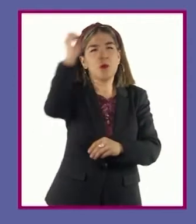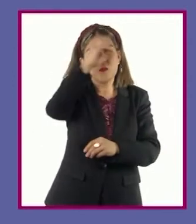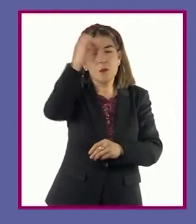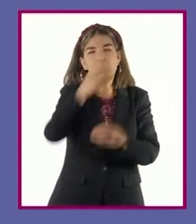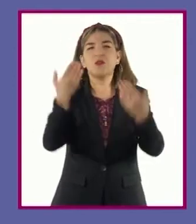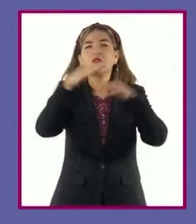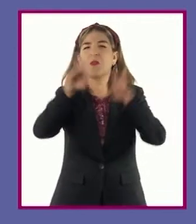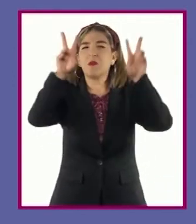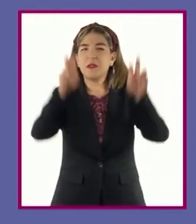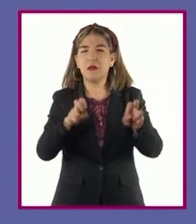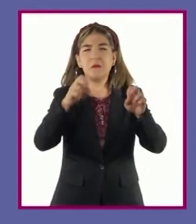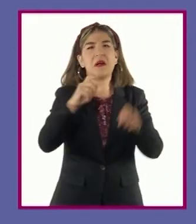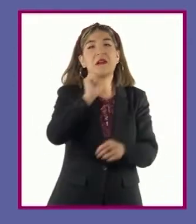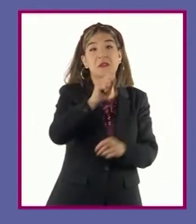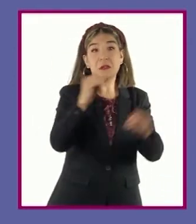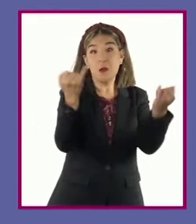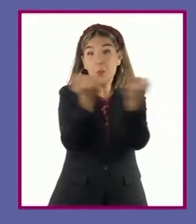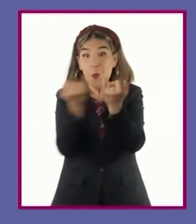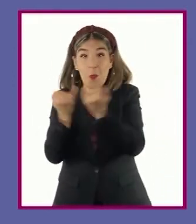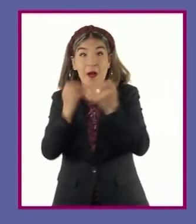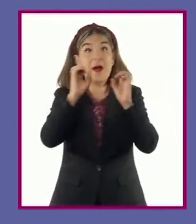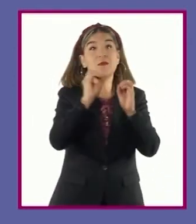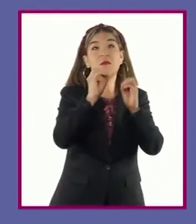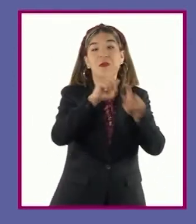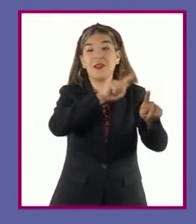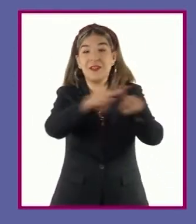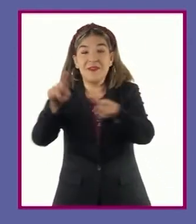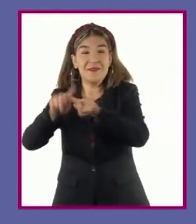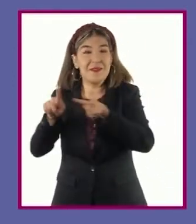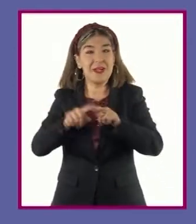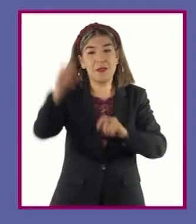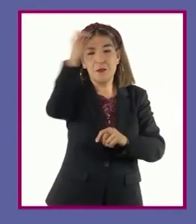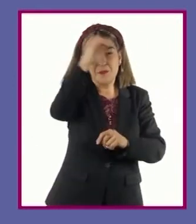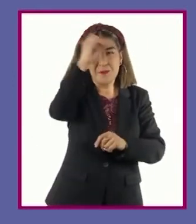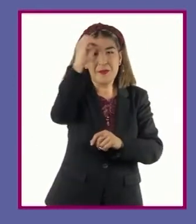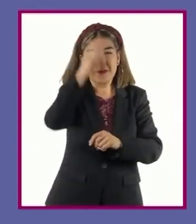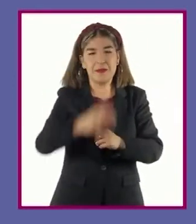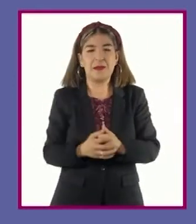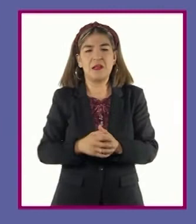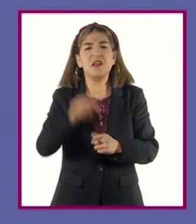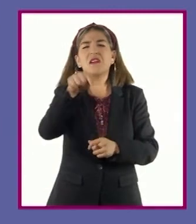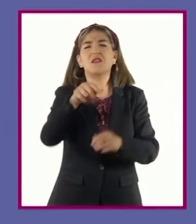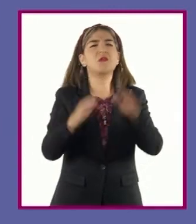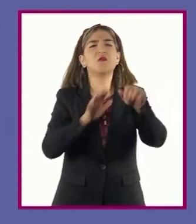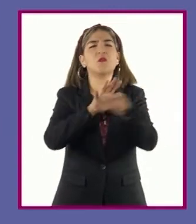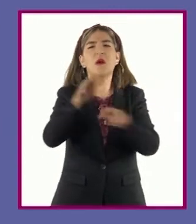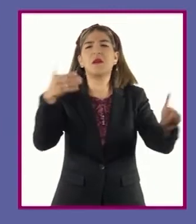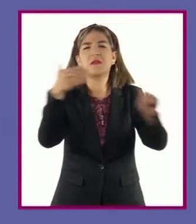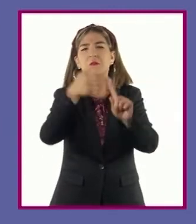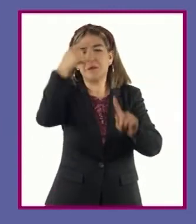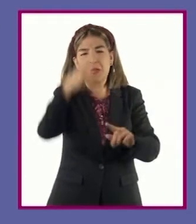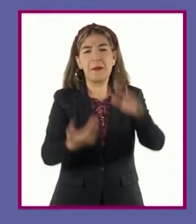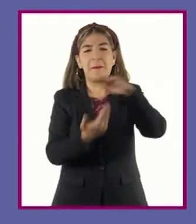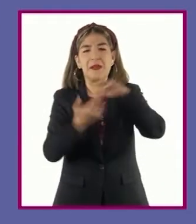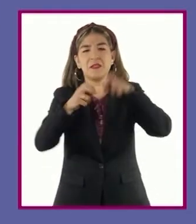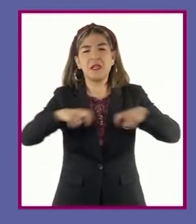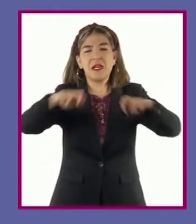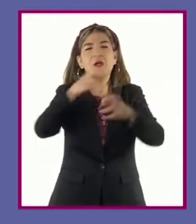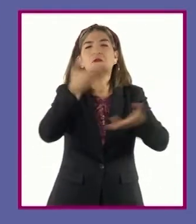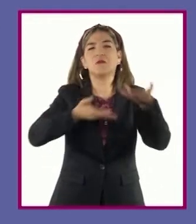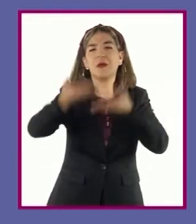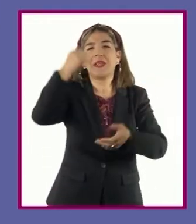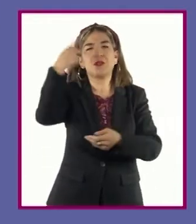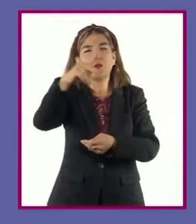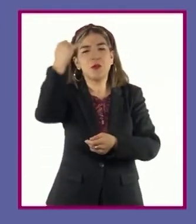ser coincidentes, complementarias o contradictorias. El objetivo de la mesa redonda es compartir ideas